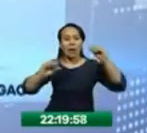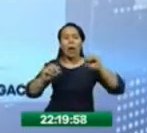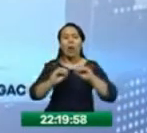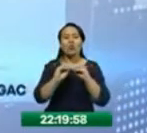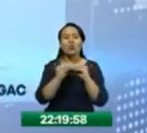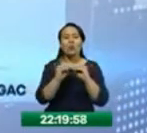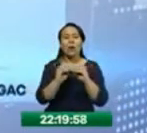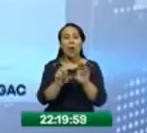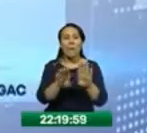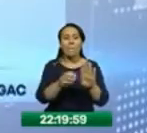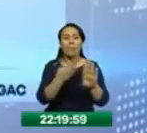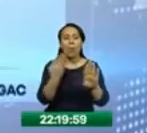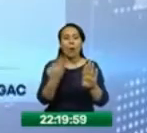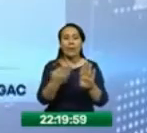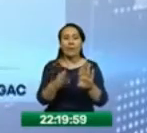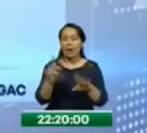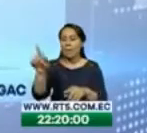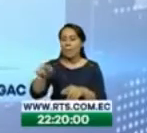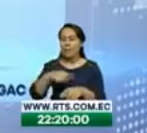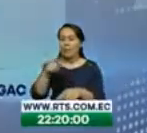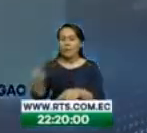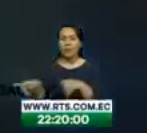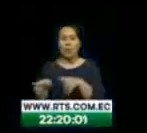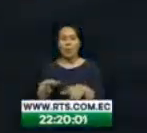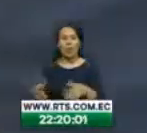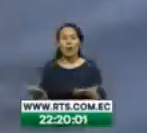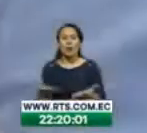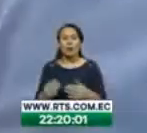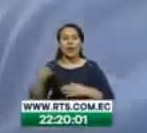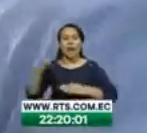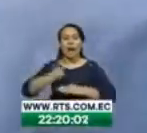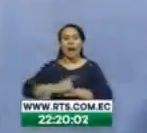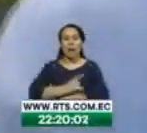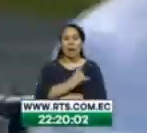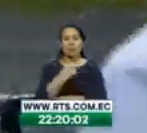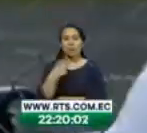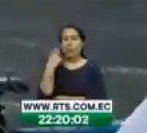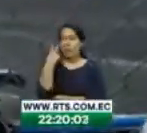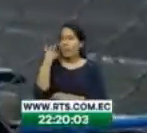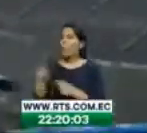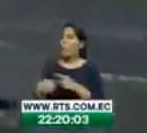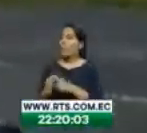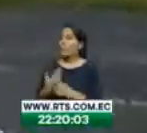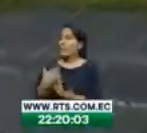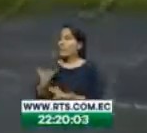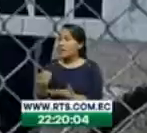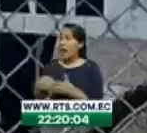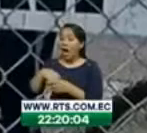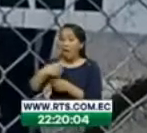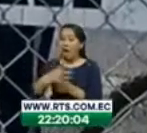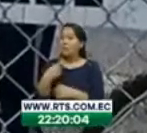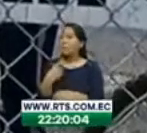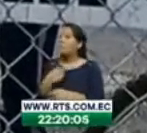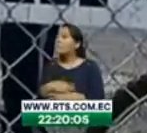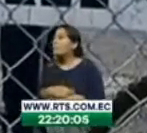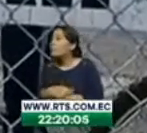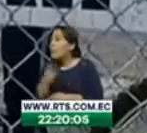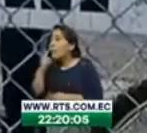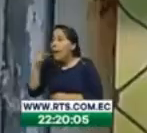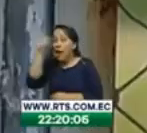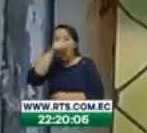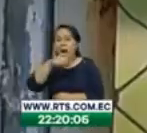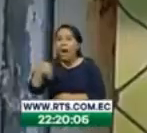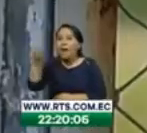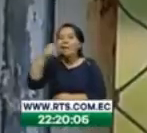puertas en las zonas restringidas del aeropuerto. Y así lo constatamos al acercarnos a la parte posterior de la pista. Existen